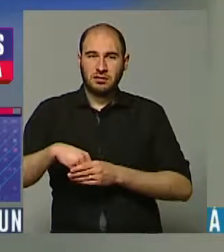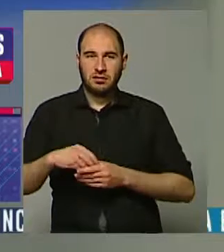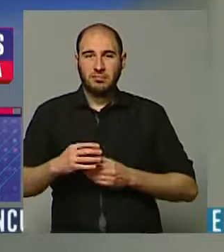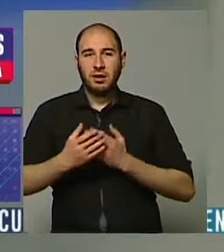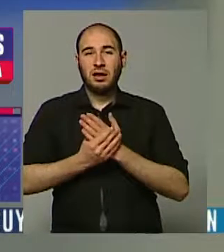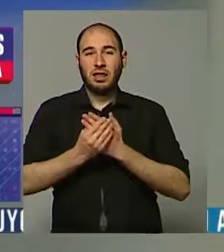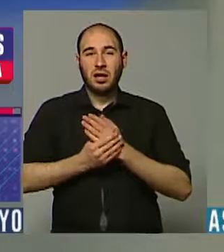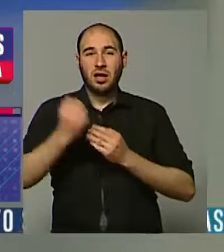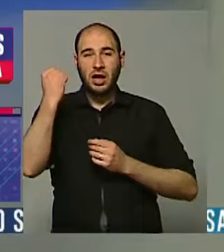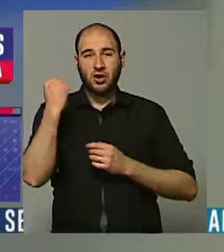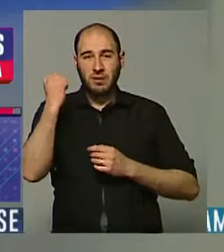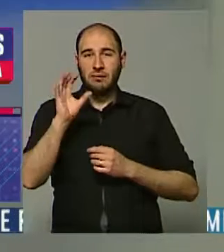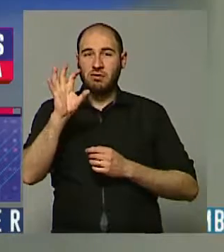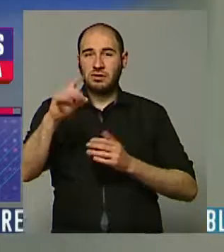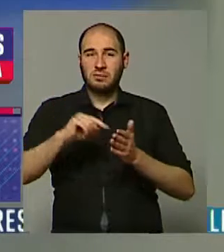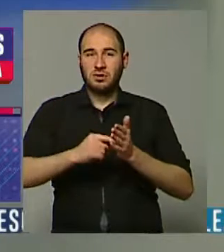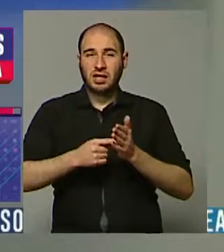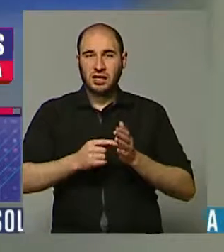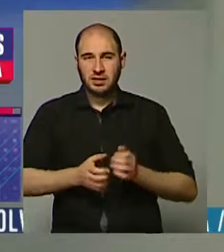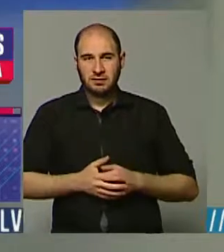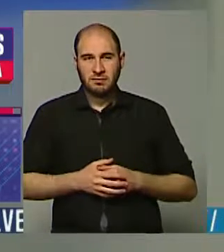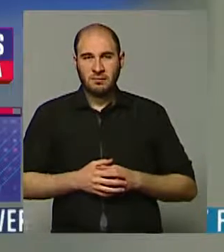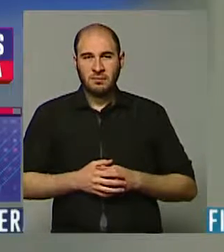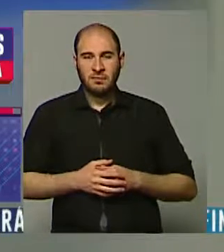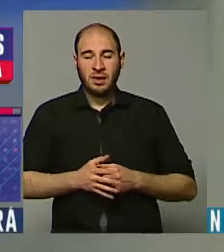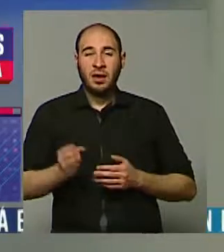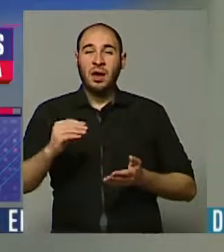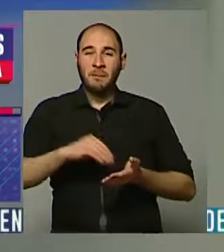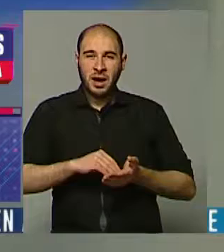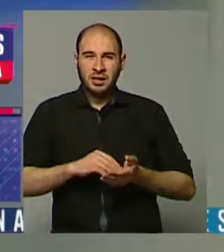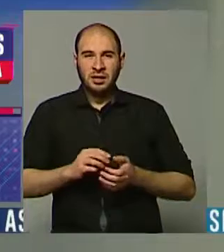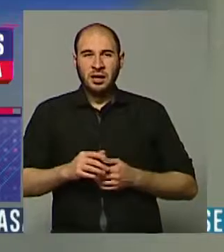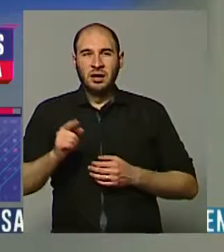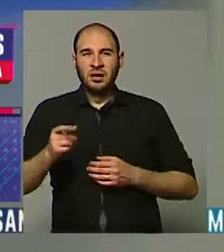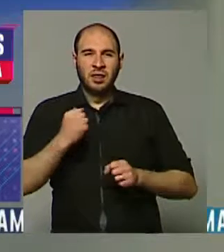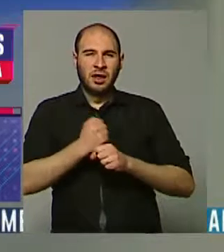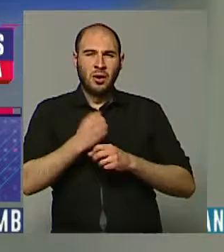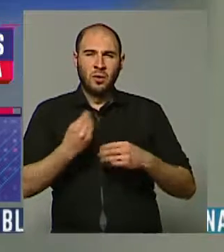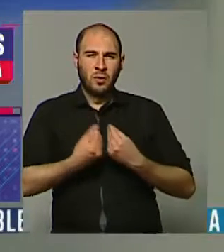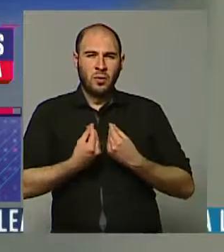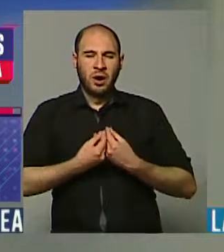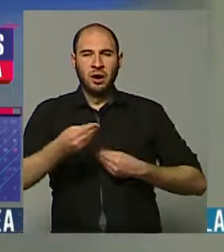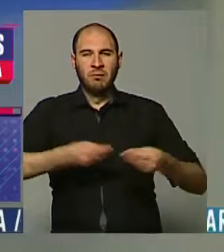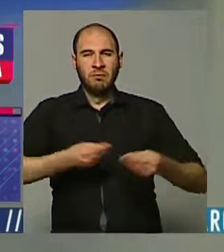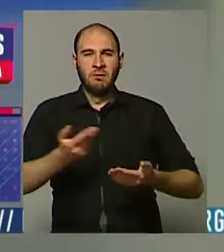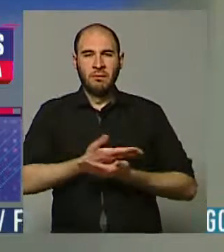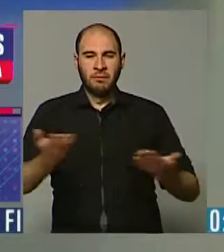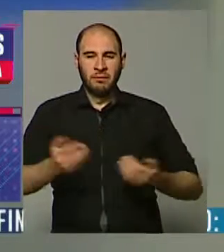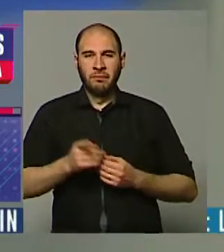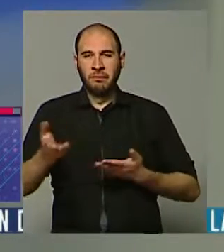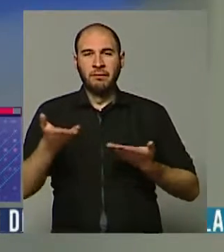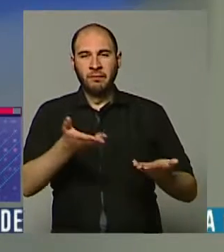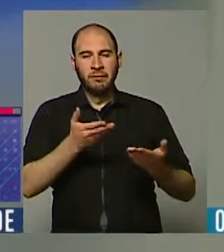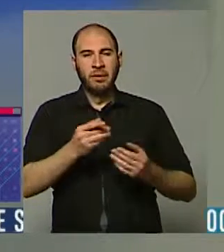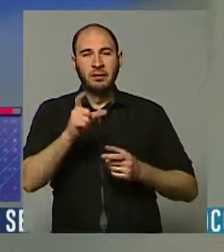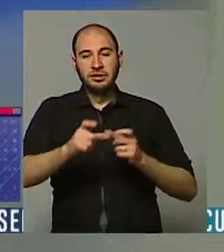del Ministerio de Economía de la provincia de Buenos Aires y además ha tenido varias funciones en la administración pública, ha sido asesor